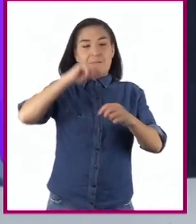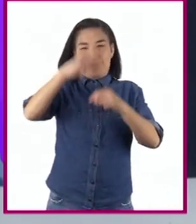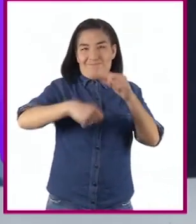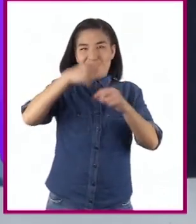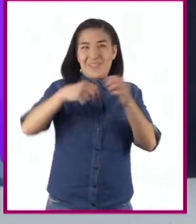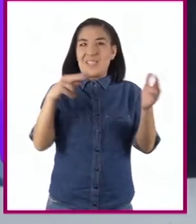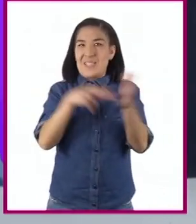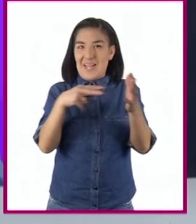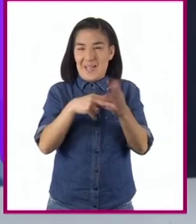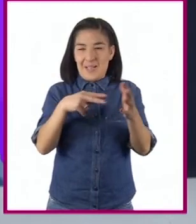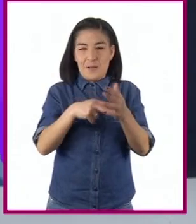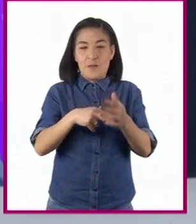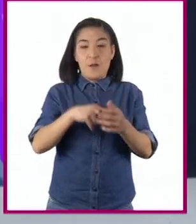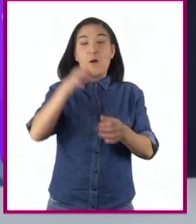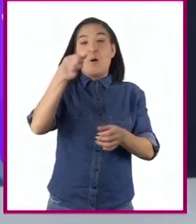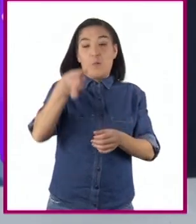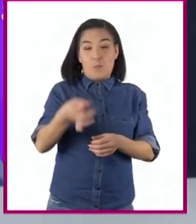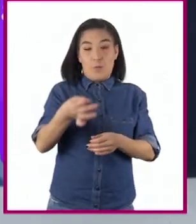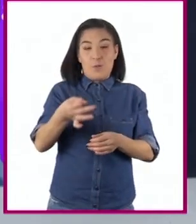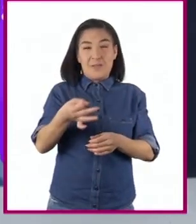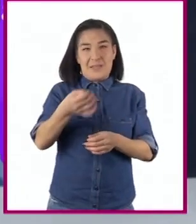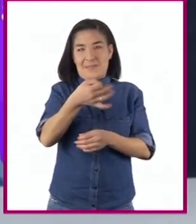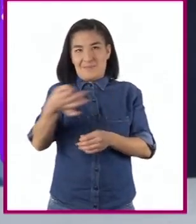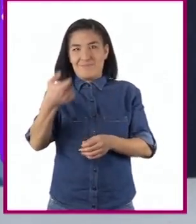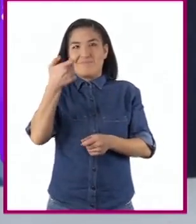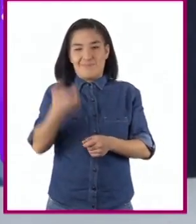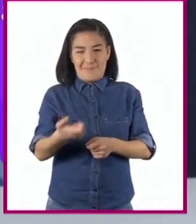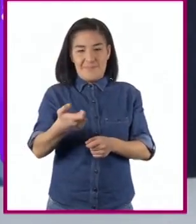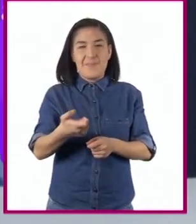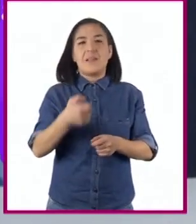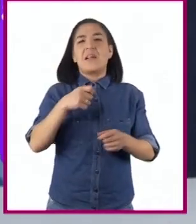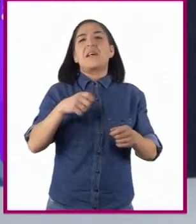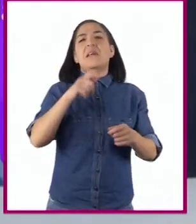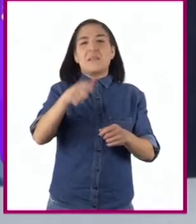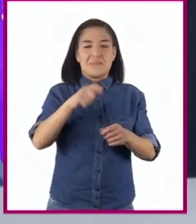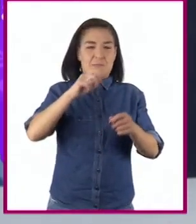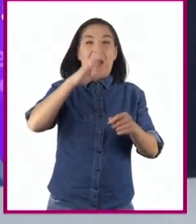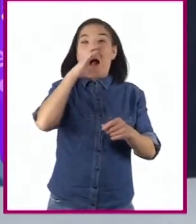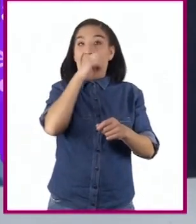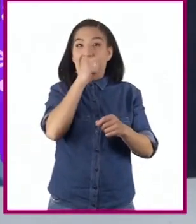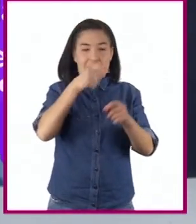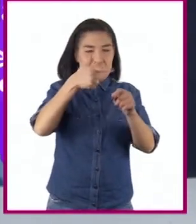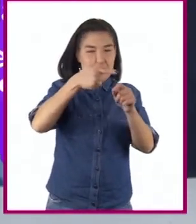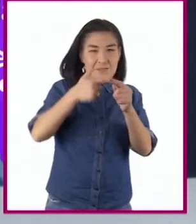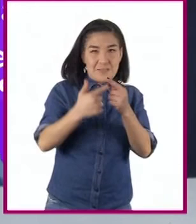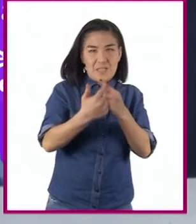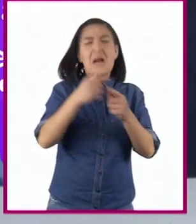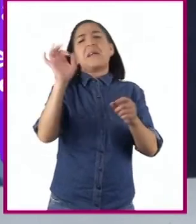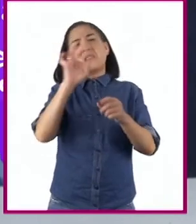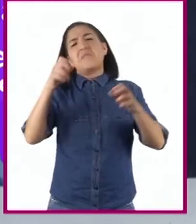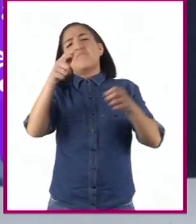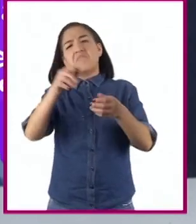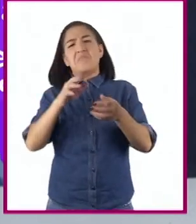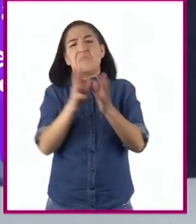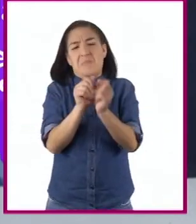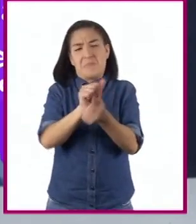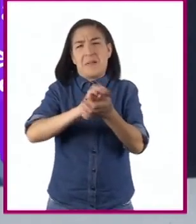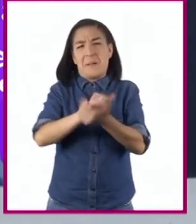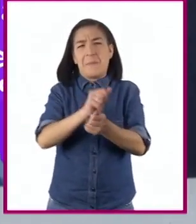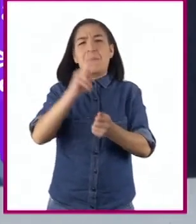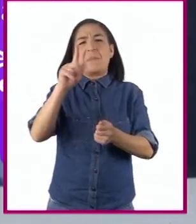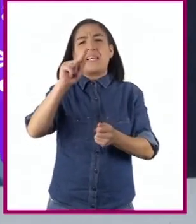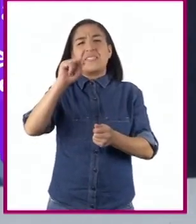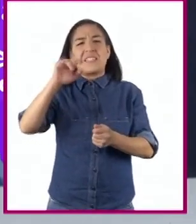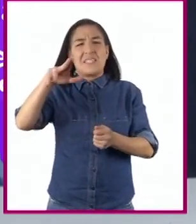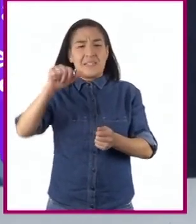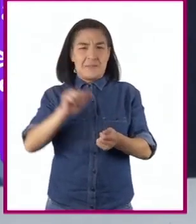monedas, un clavo, silicón caliente o plastilina y un recipiente grande con agua donde